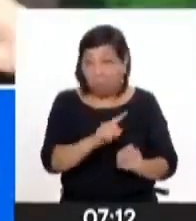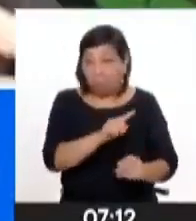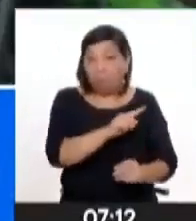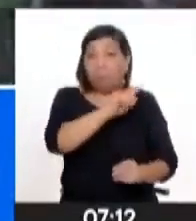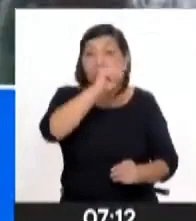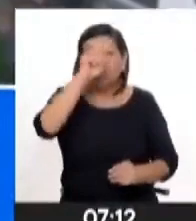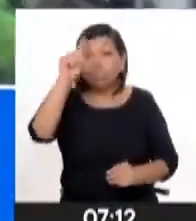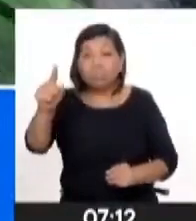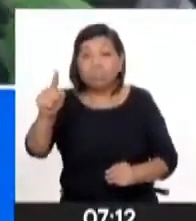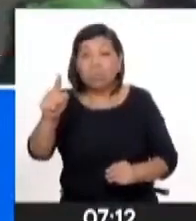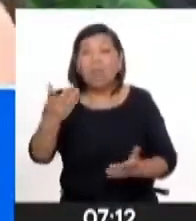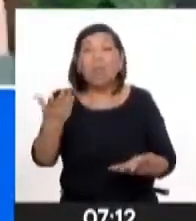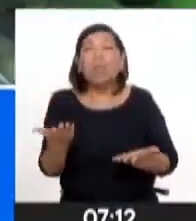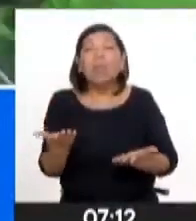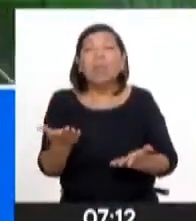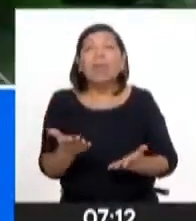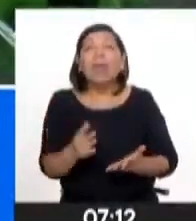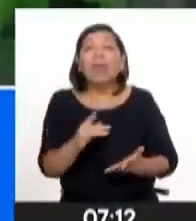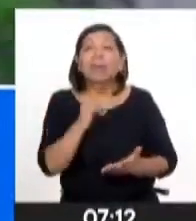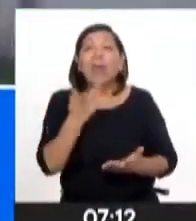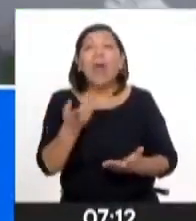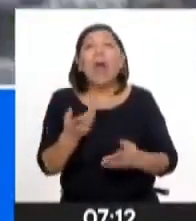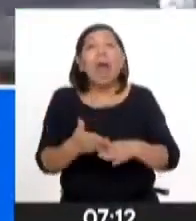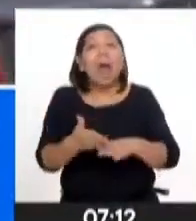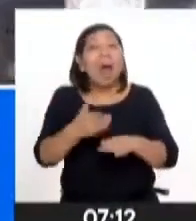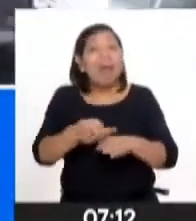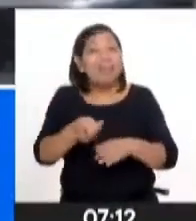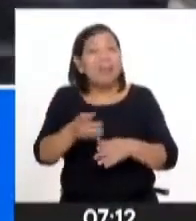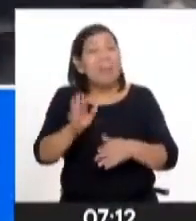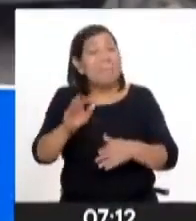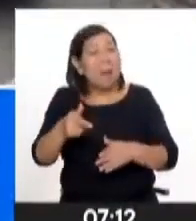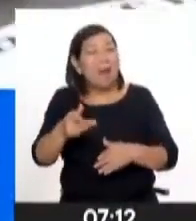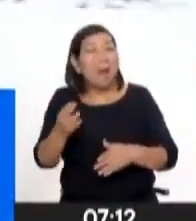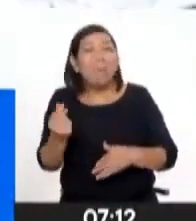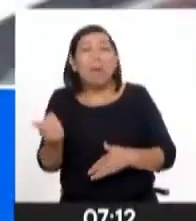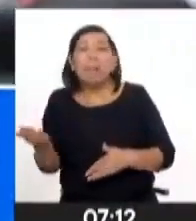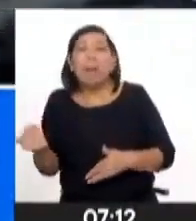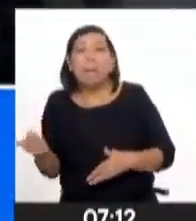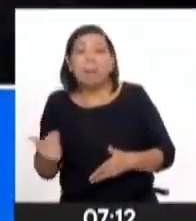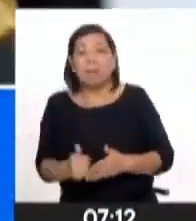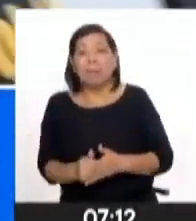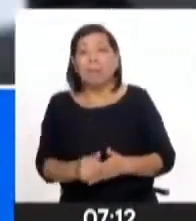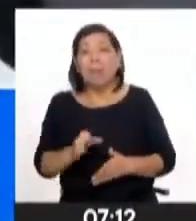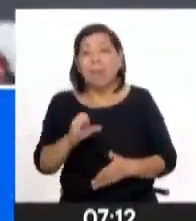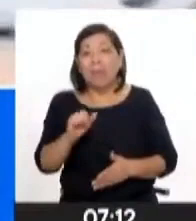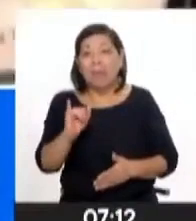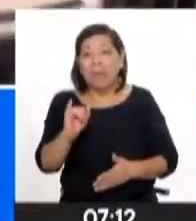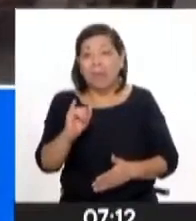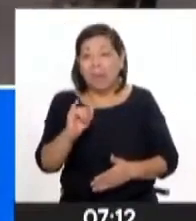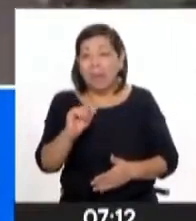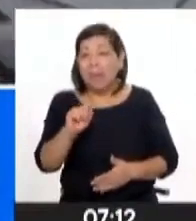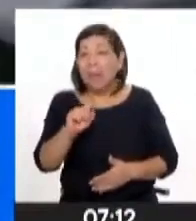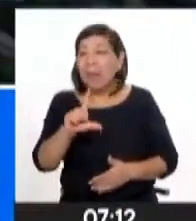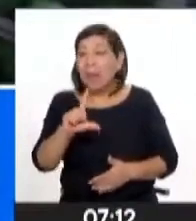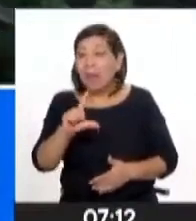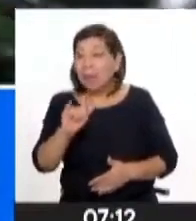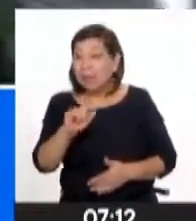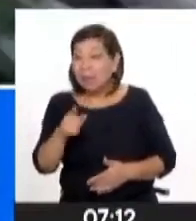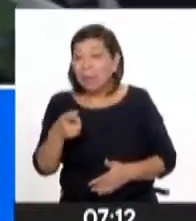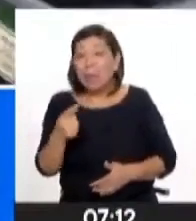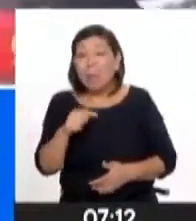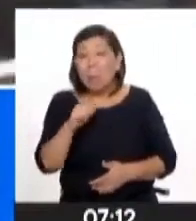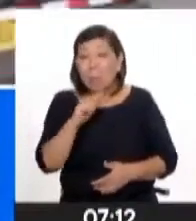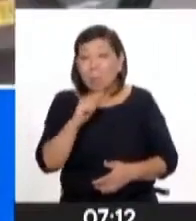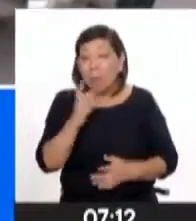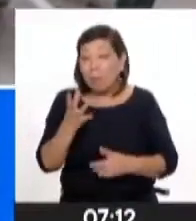8, donde fue entregado al FBI de los Estados Unidos para ser juzgado por el delito de extorsión y estafa contra Elizabeth.